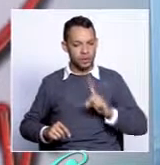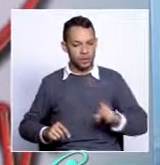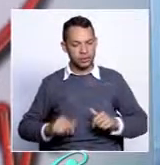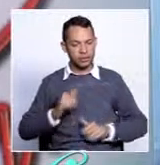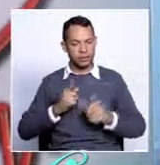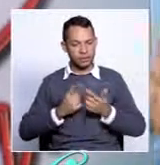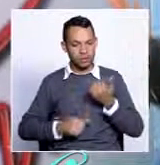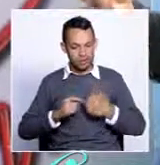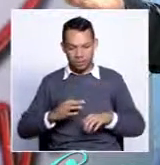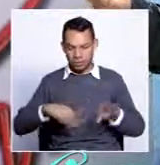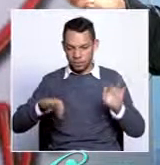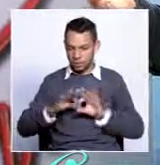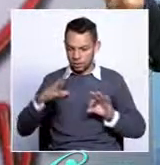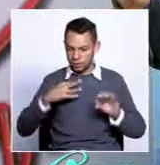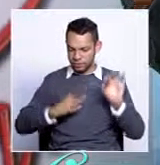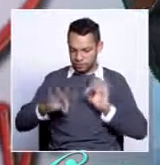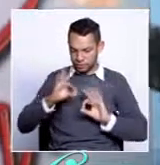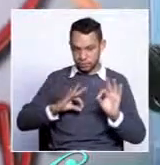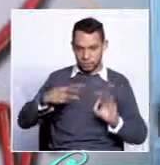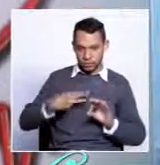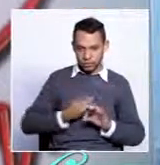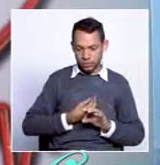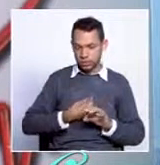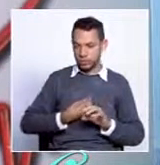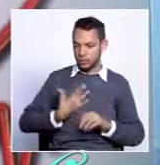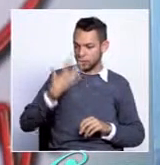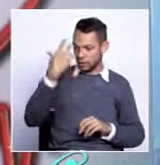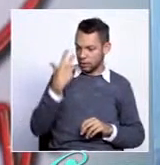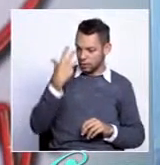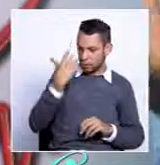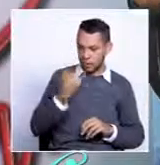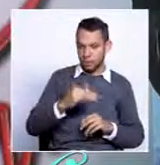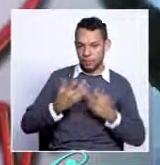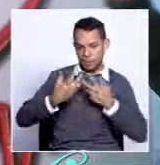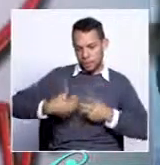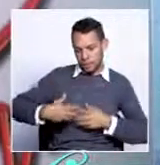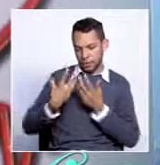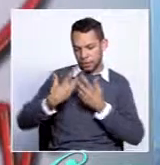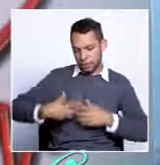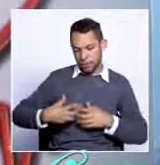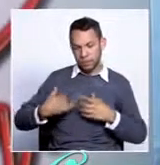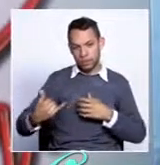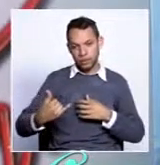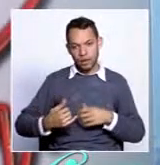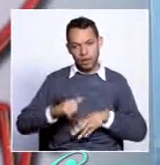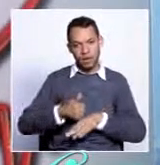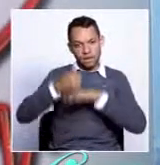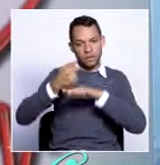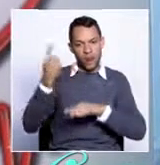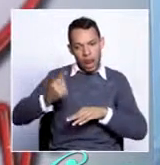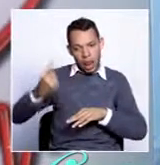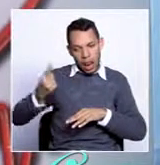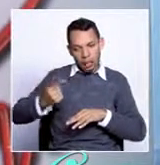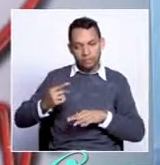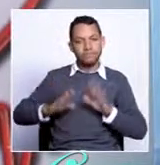que no diferencia para cuando estamos en la fábrica muéstrate mal es el jefe